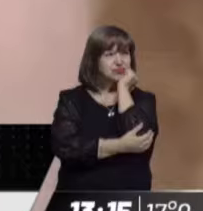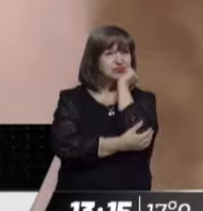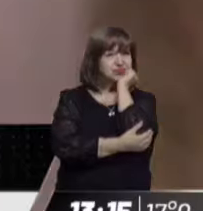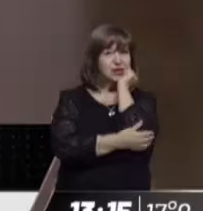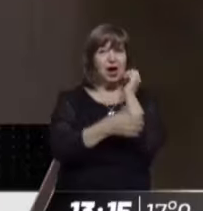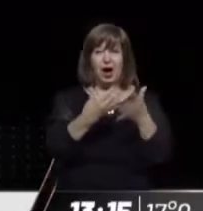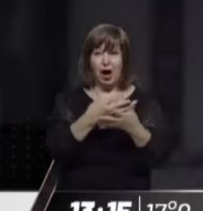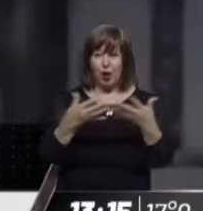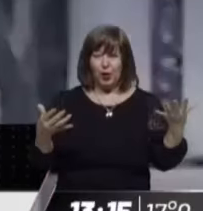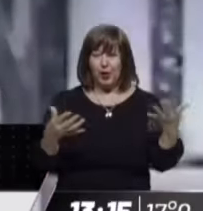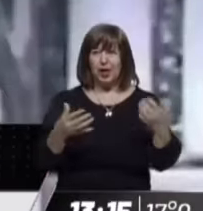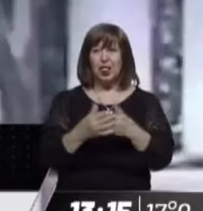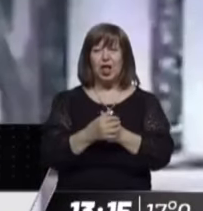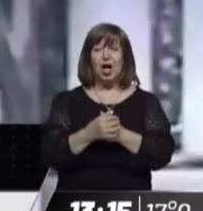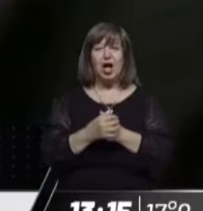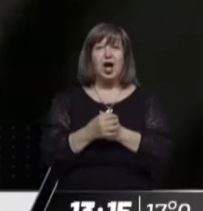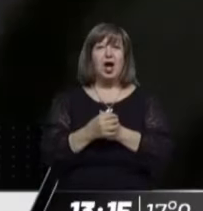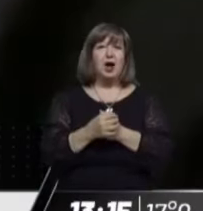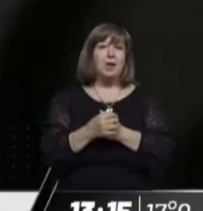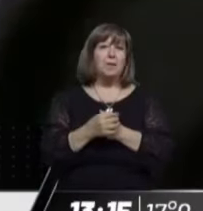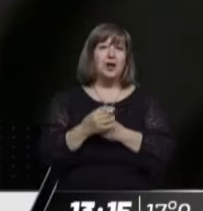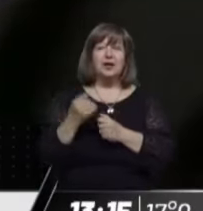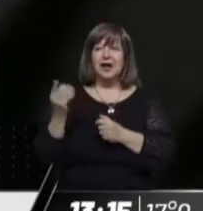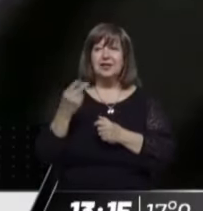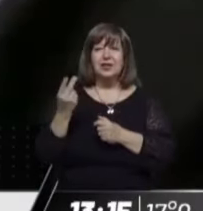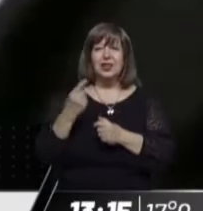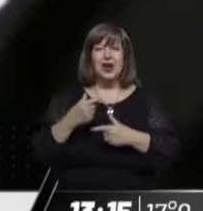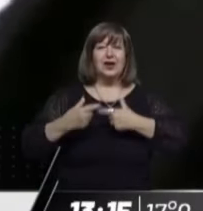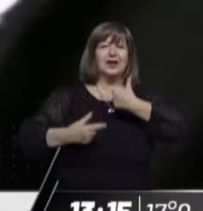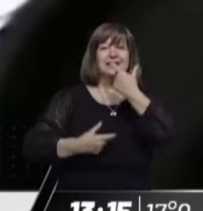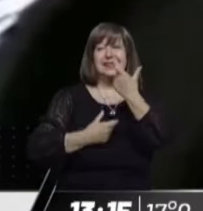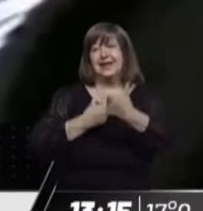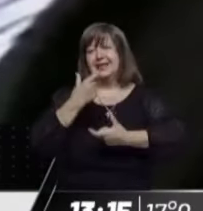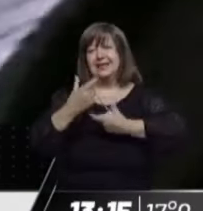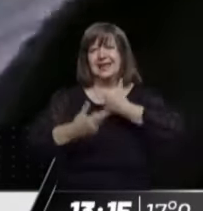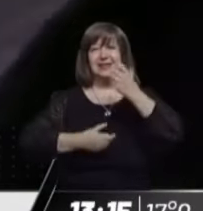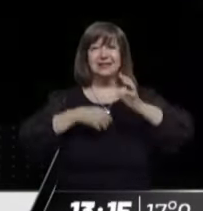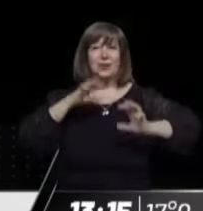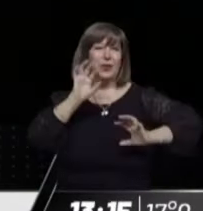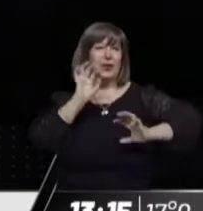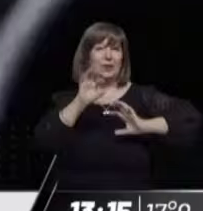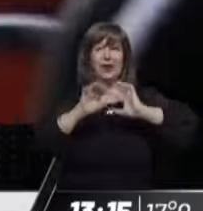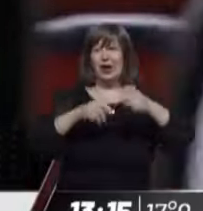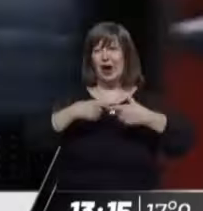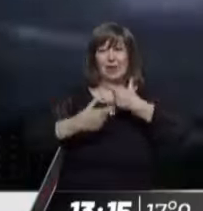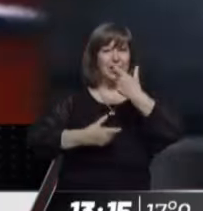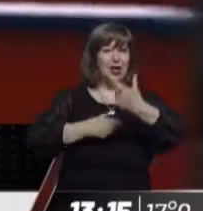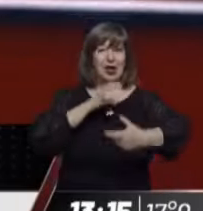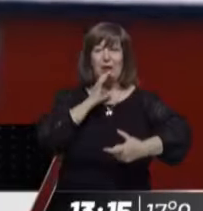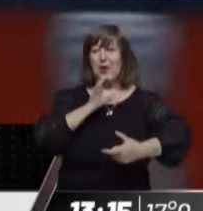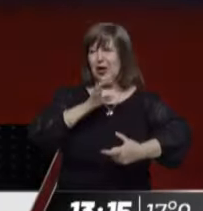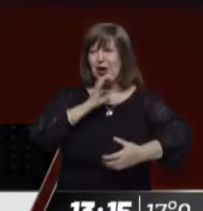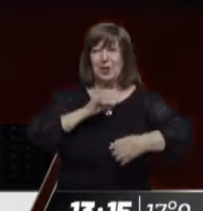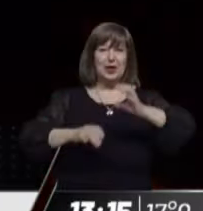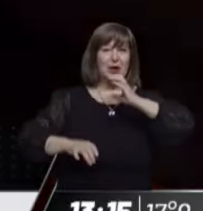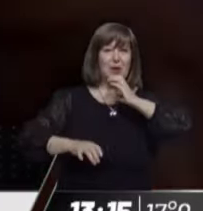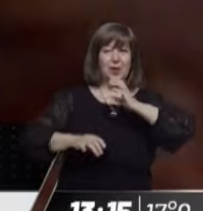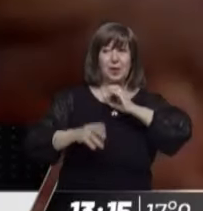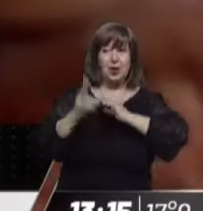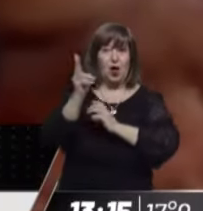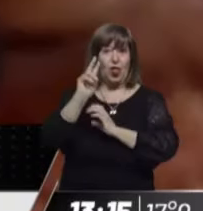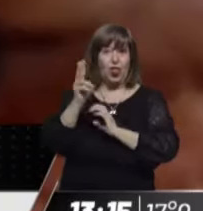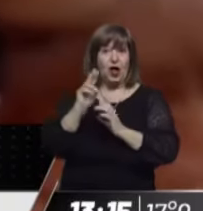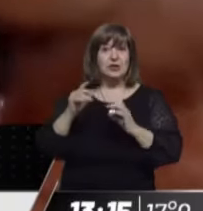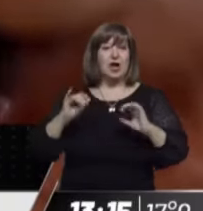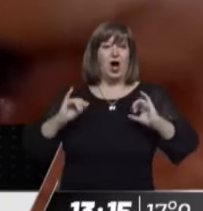haber hecho chistes 24/7. Olvídate, deben haber sido pibe de 18, 19 sí. años, imagínate. Deben haber sido tremendos.